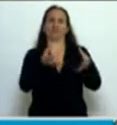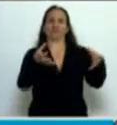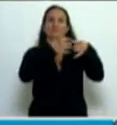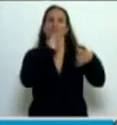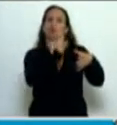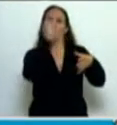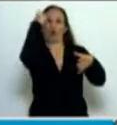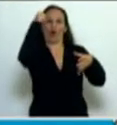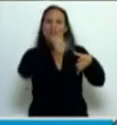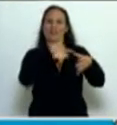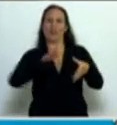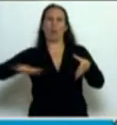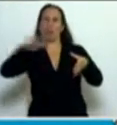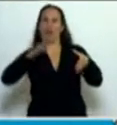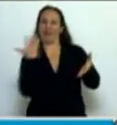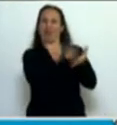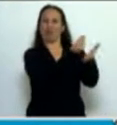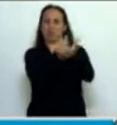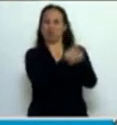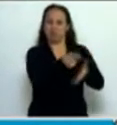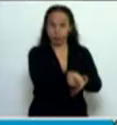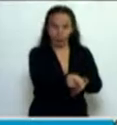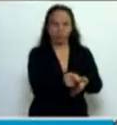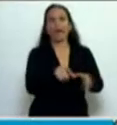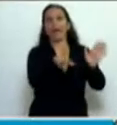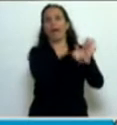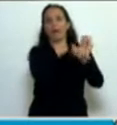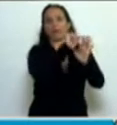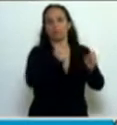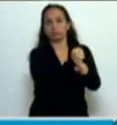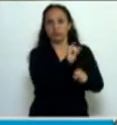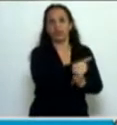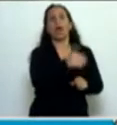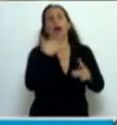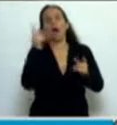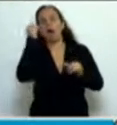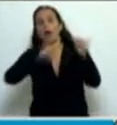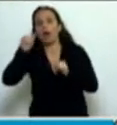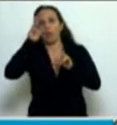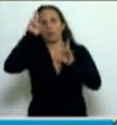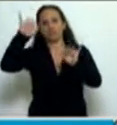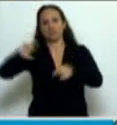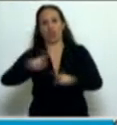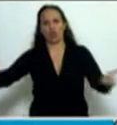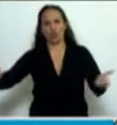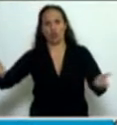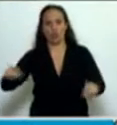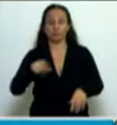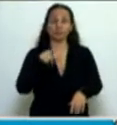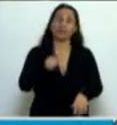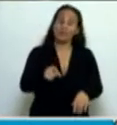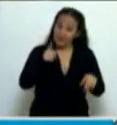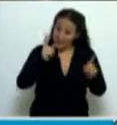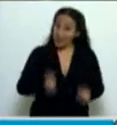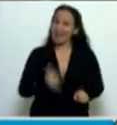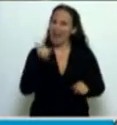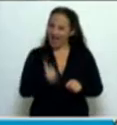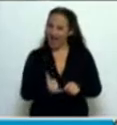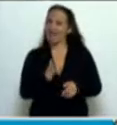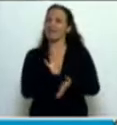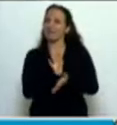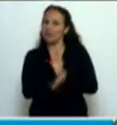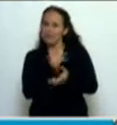lo que pretende es limitar las facultades del Poder Ejecutivo en cuanto a la administración de estos recursos. Y lo pone donde está la